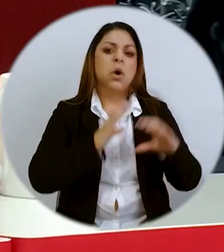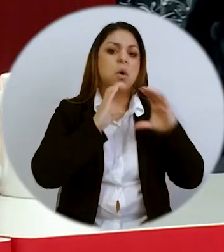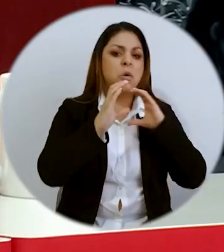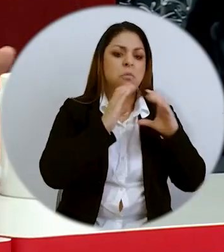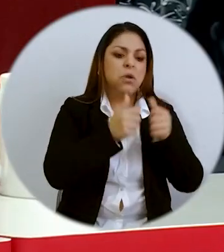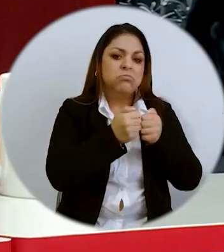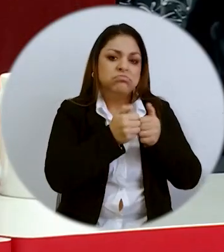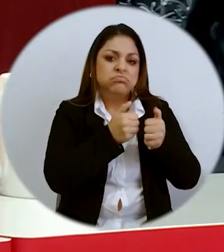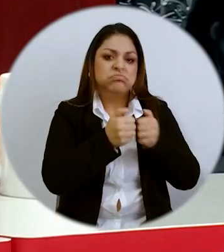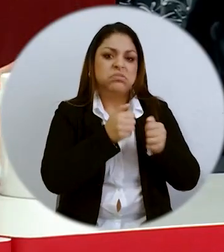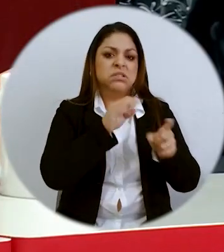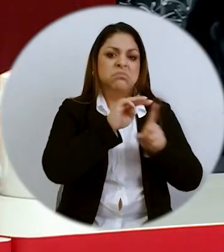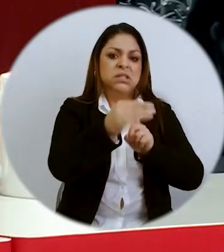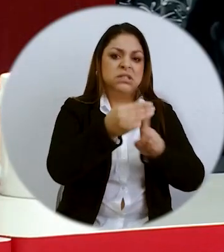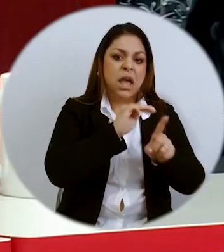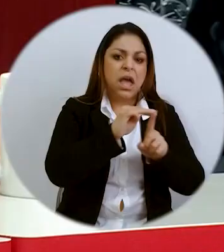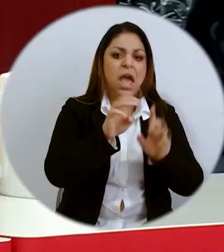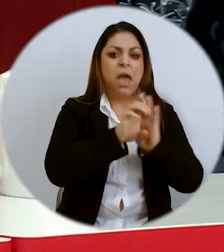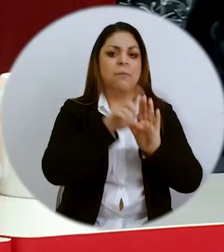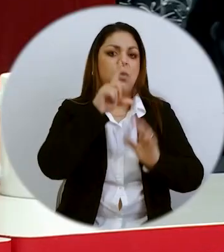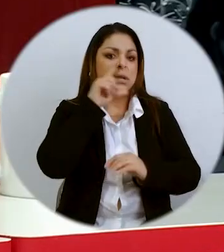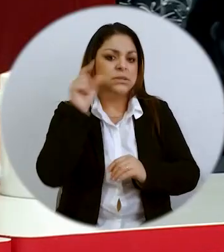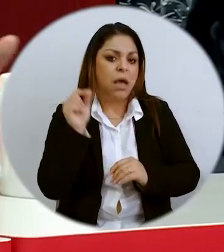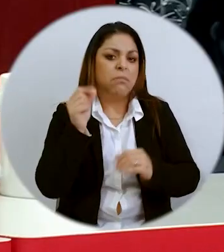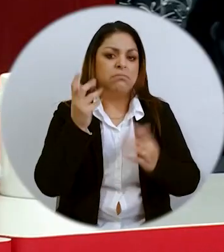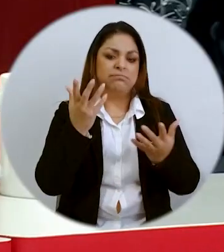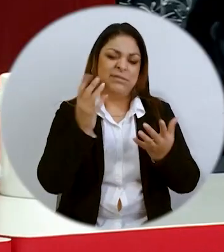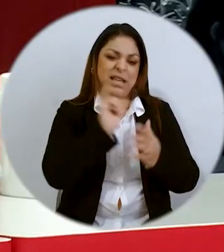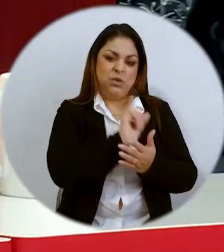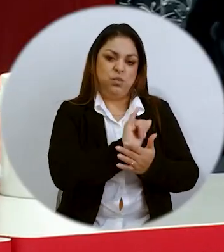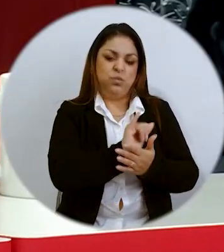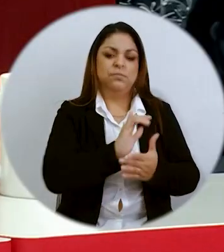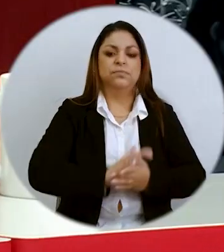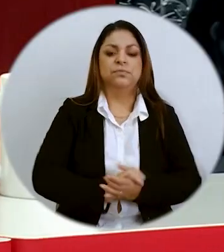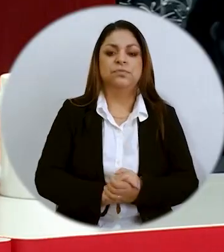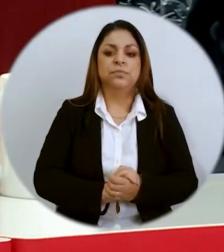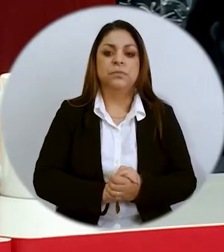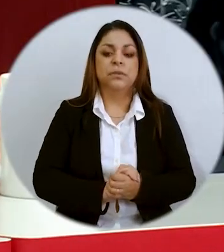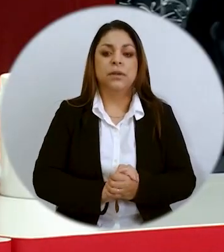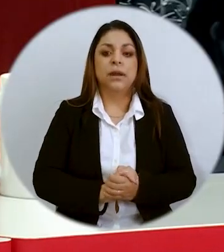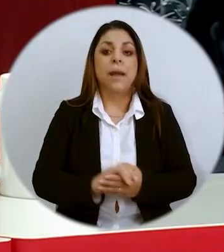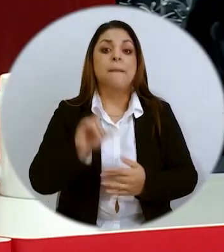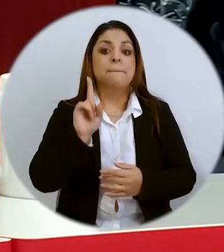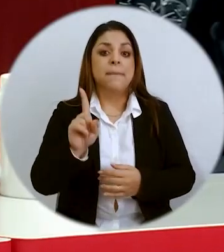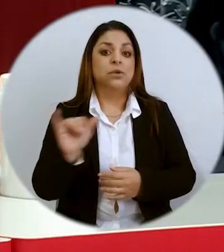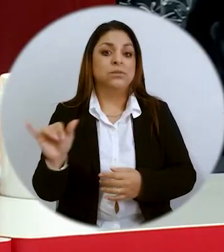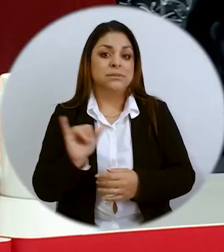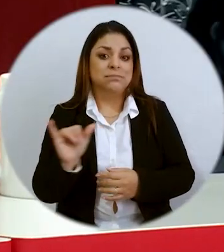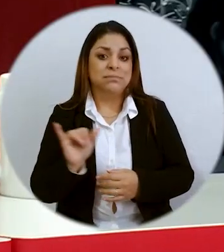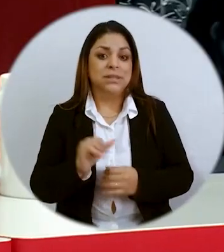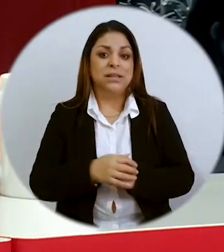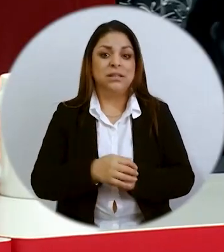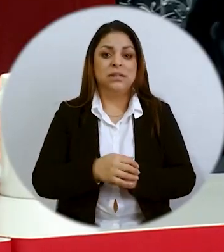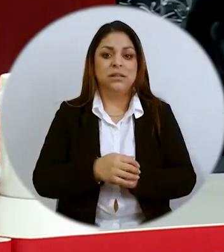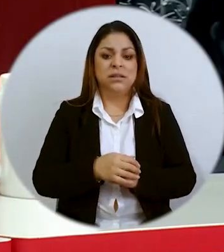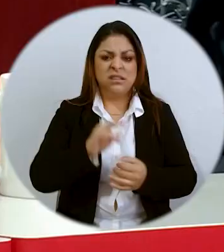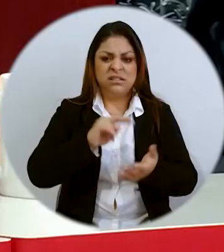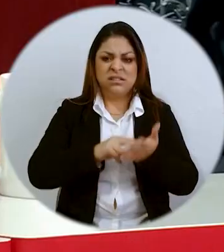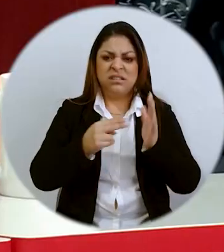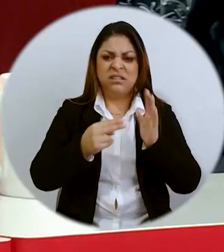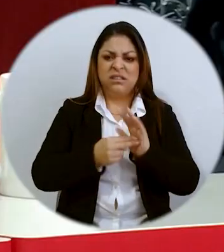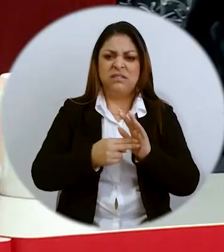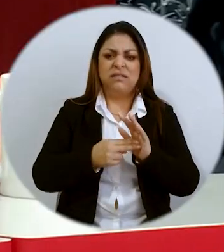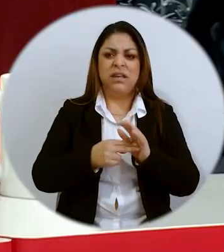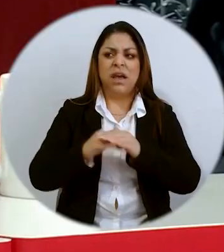en la comunicación, como es el uso del WhatsApp, etc. Pero también no es